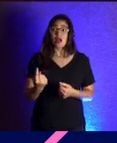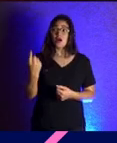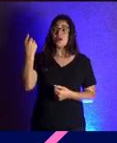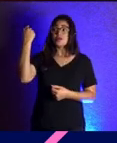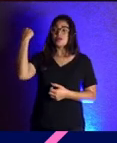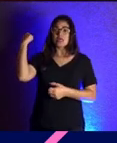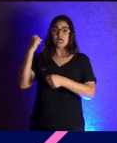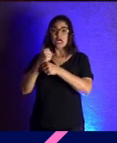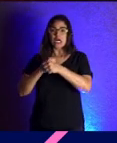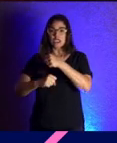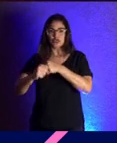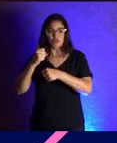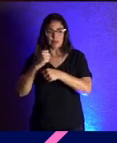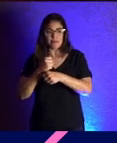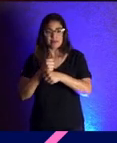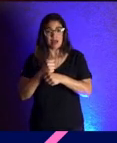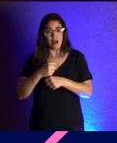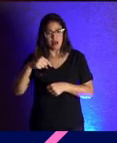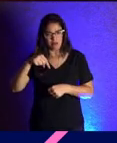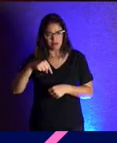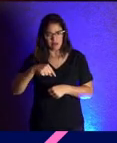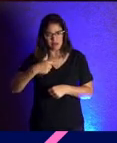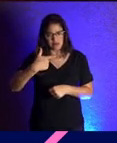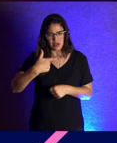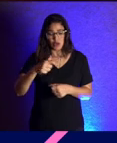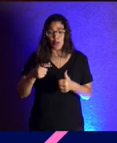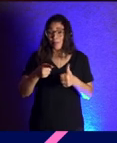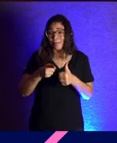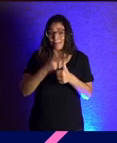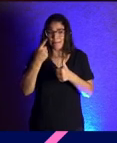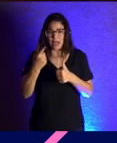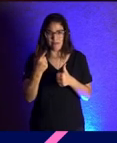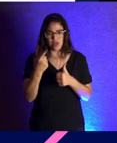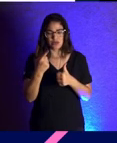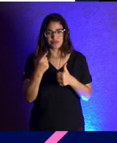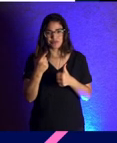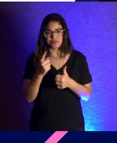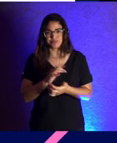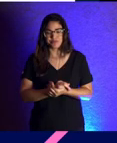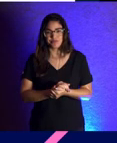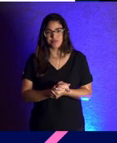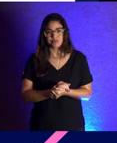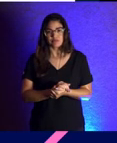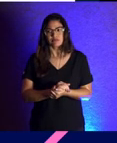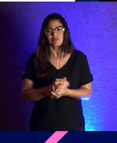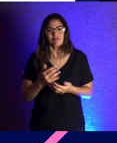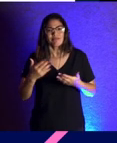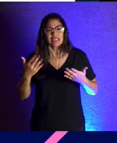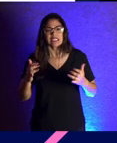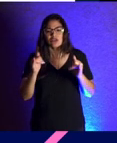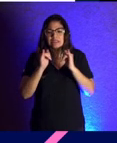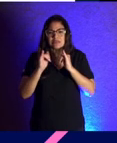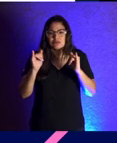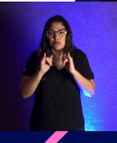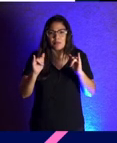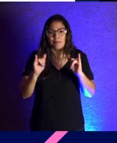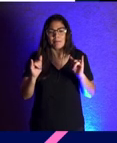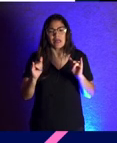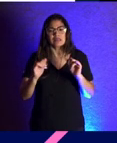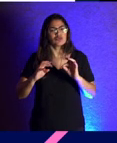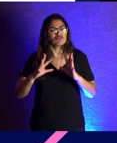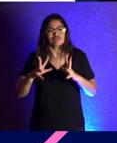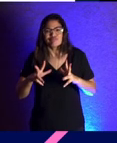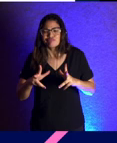realizar otros, el primero de la semana, nada así, cuatro, es como todas estas propagandas que vienen no solamente de la invasión de